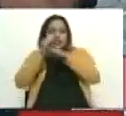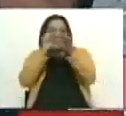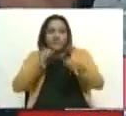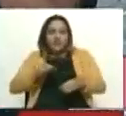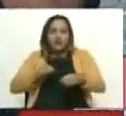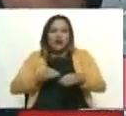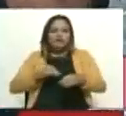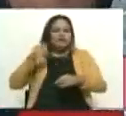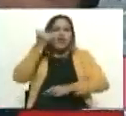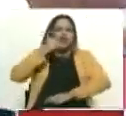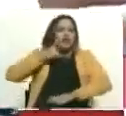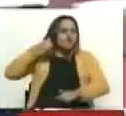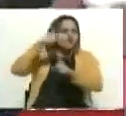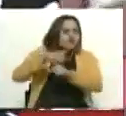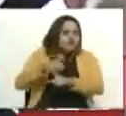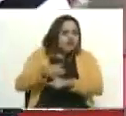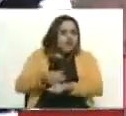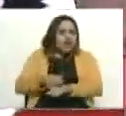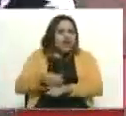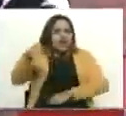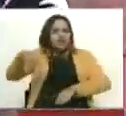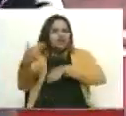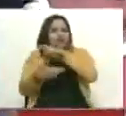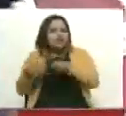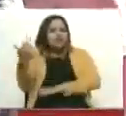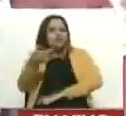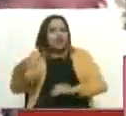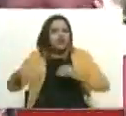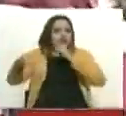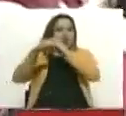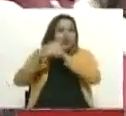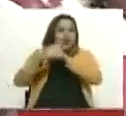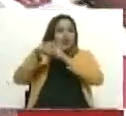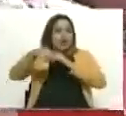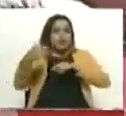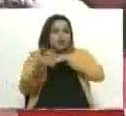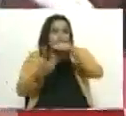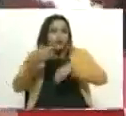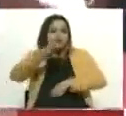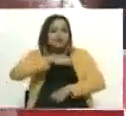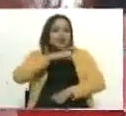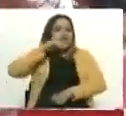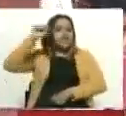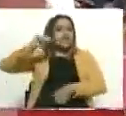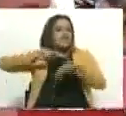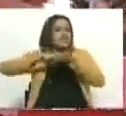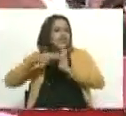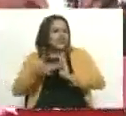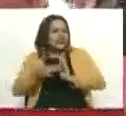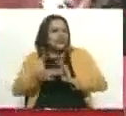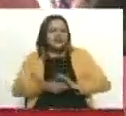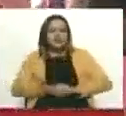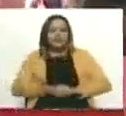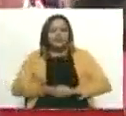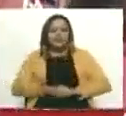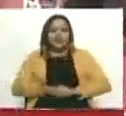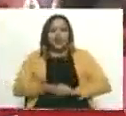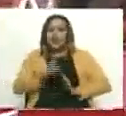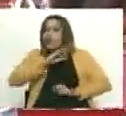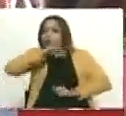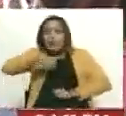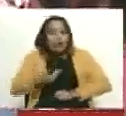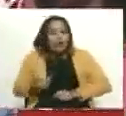para la búsqueda de la igualdad. Esta es una revolución socialista. Eso quiere decir que no cabe en ningún punto